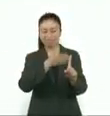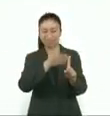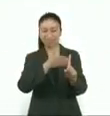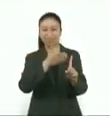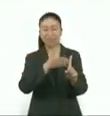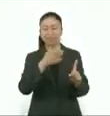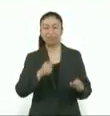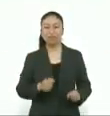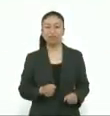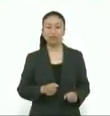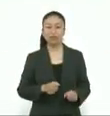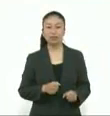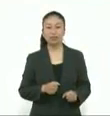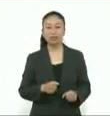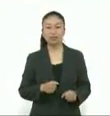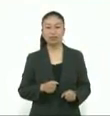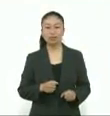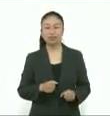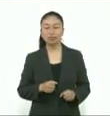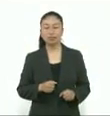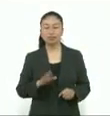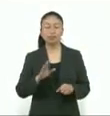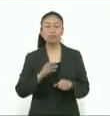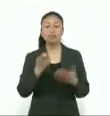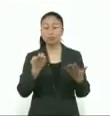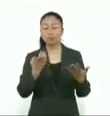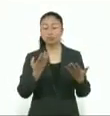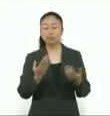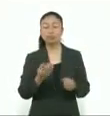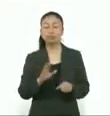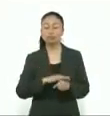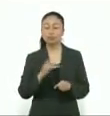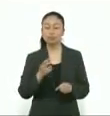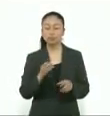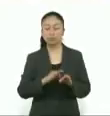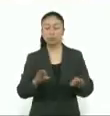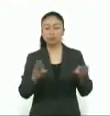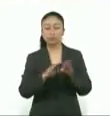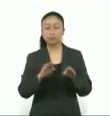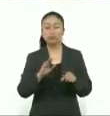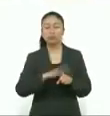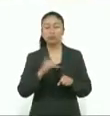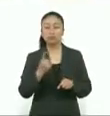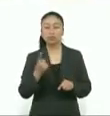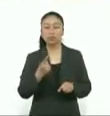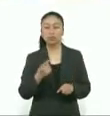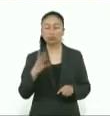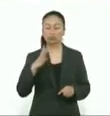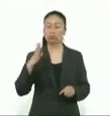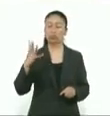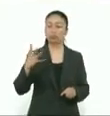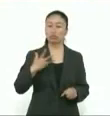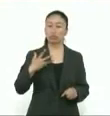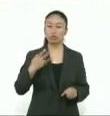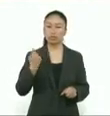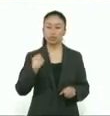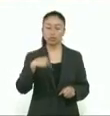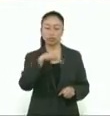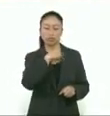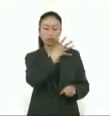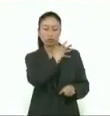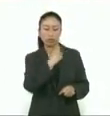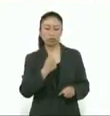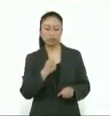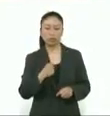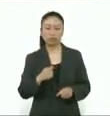de gobierno. No es para menos, porque decimos con orgullo que somos hijas y legado de la coronela